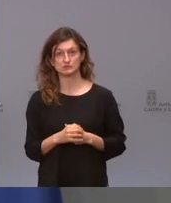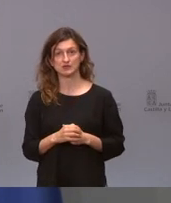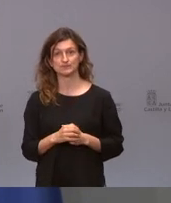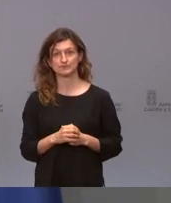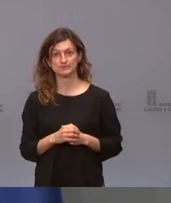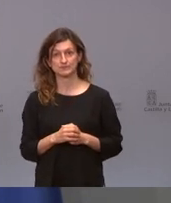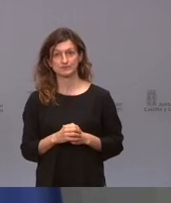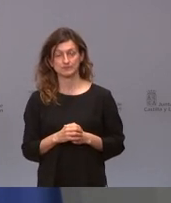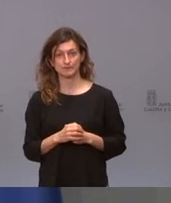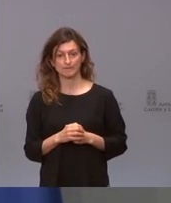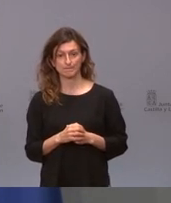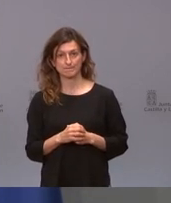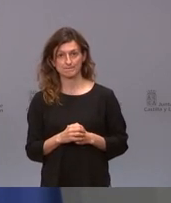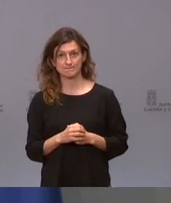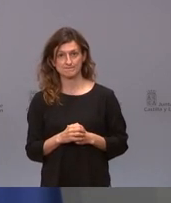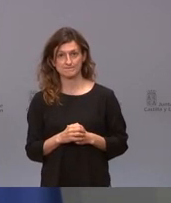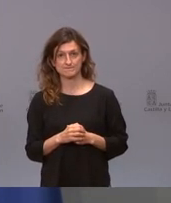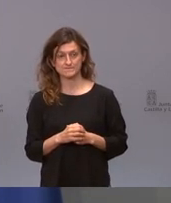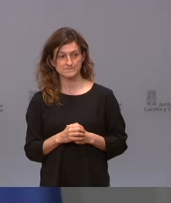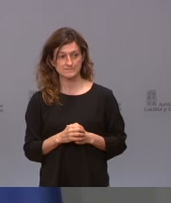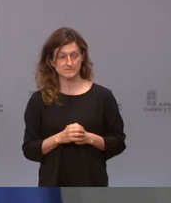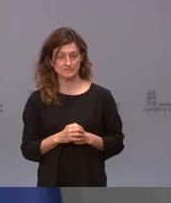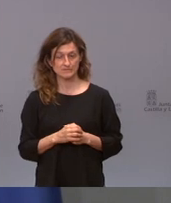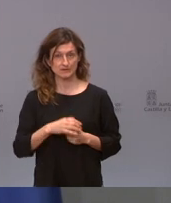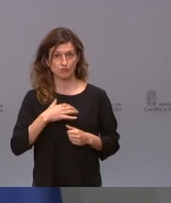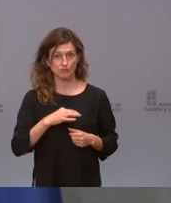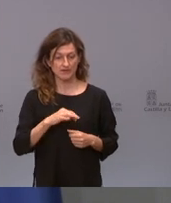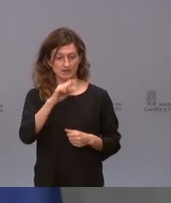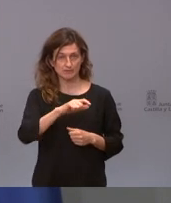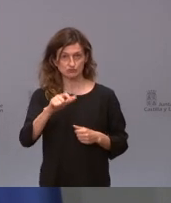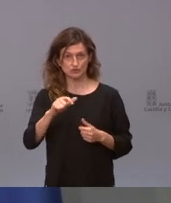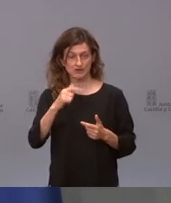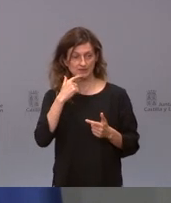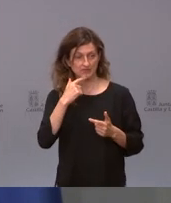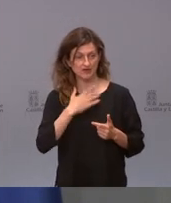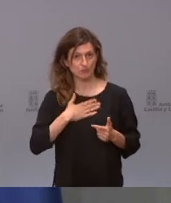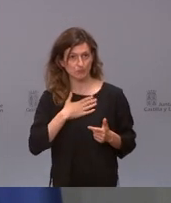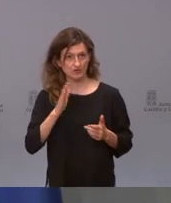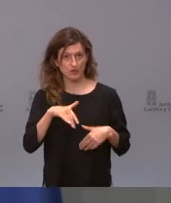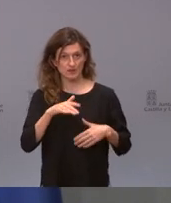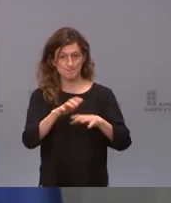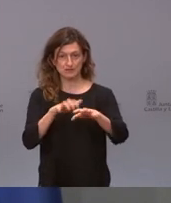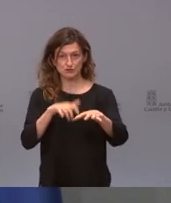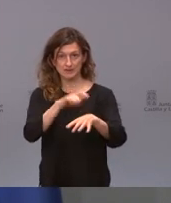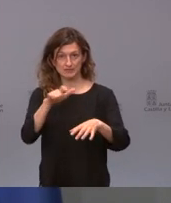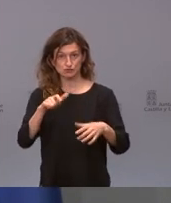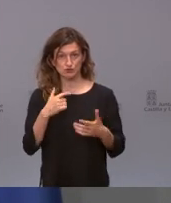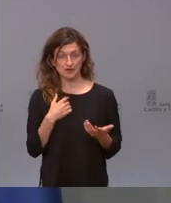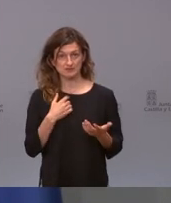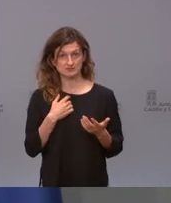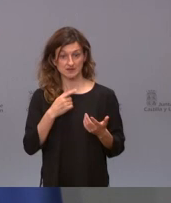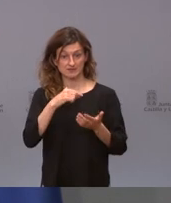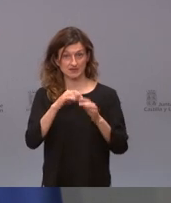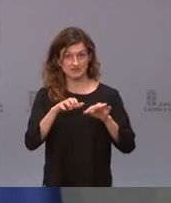de decir lo que probablemente haya gente que tenga cierto nivel de disconfort pero la mayor parte de las personas que me